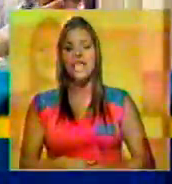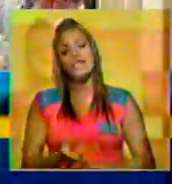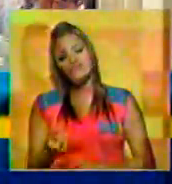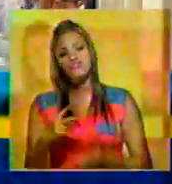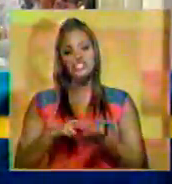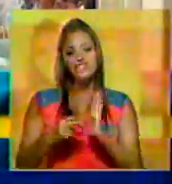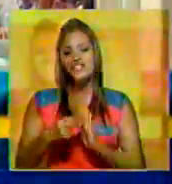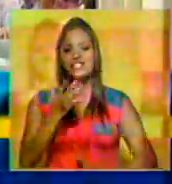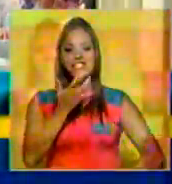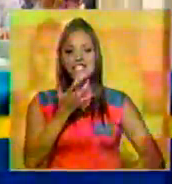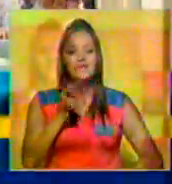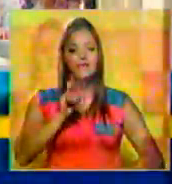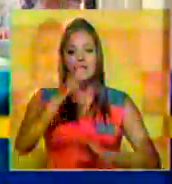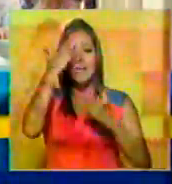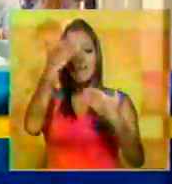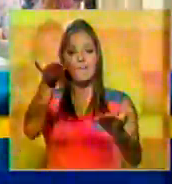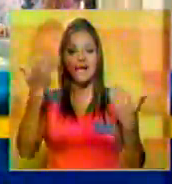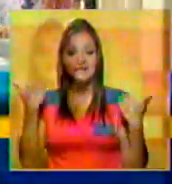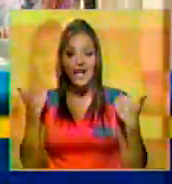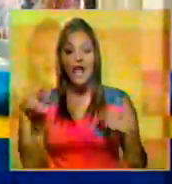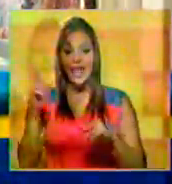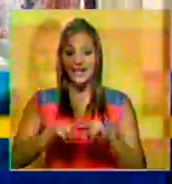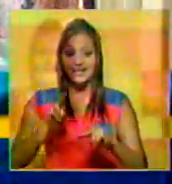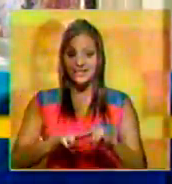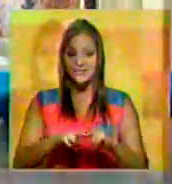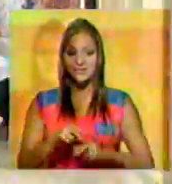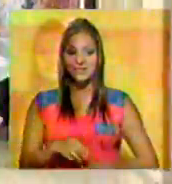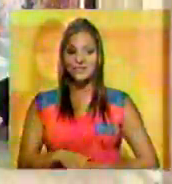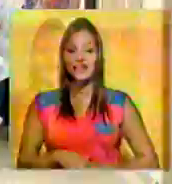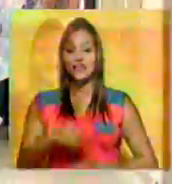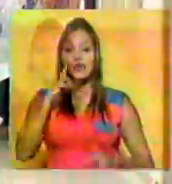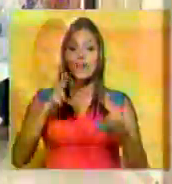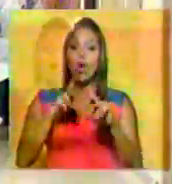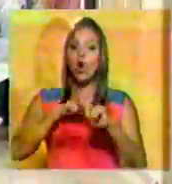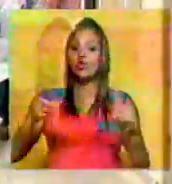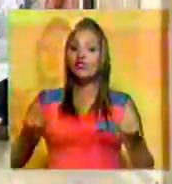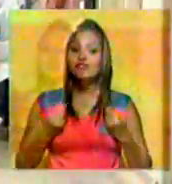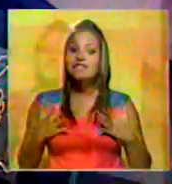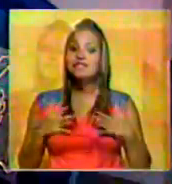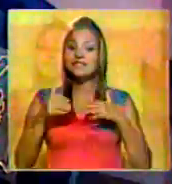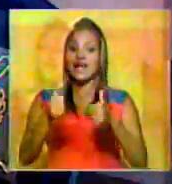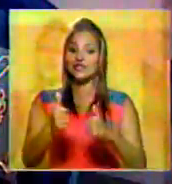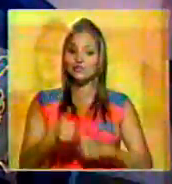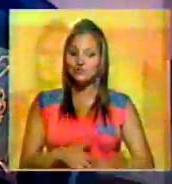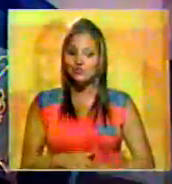signifique simplemente un episodio del pasado para la niña. Nos vemos en una próxima entrega de Vida y Salud.